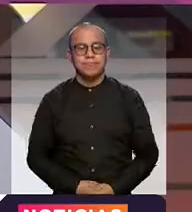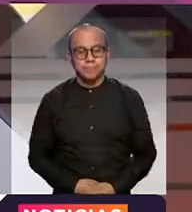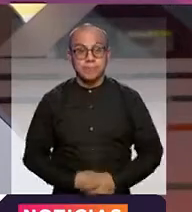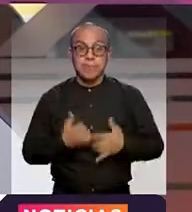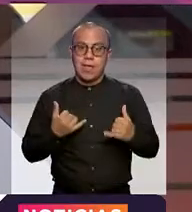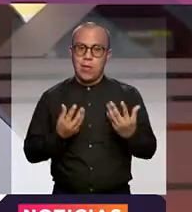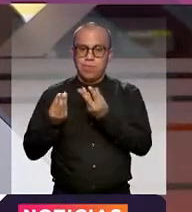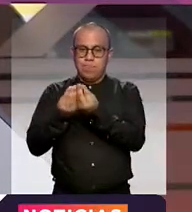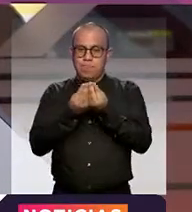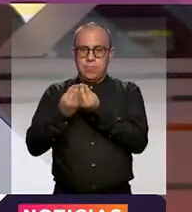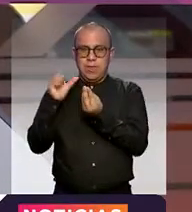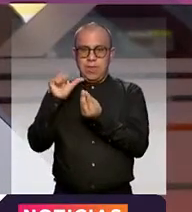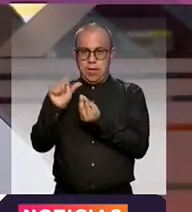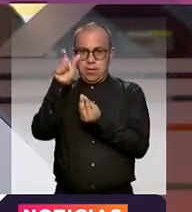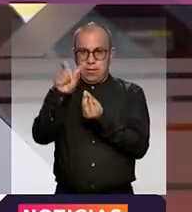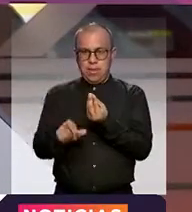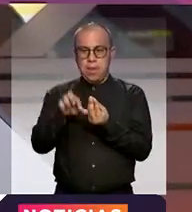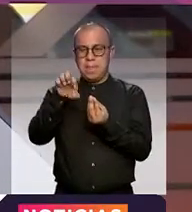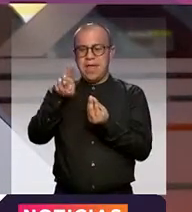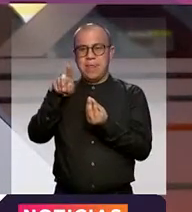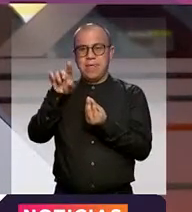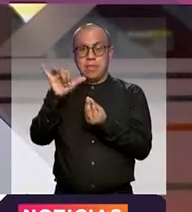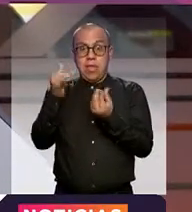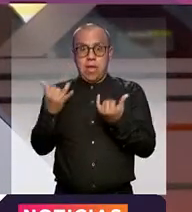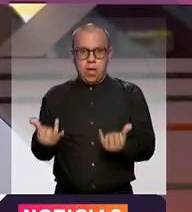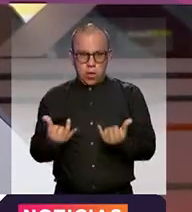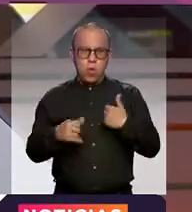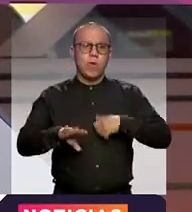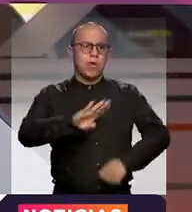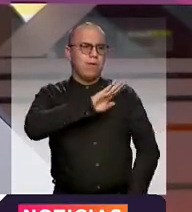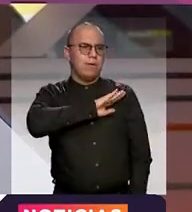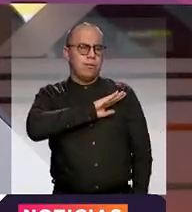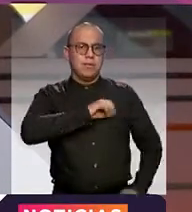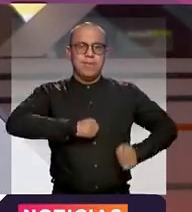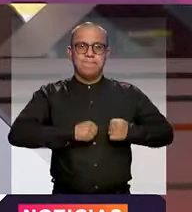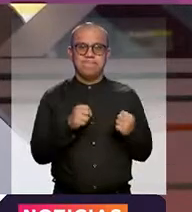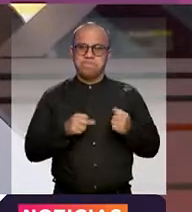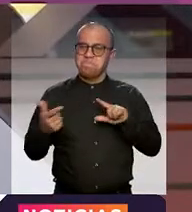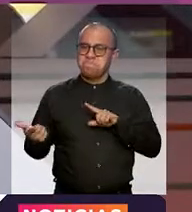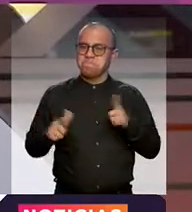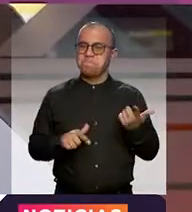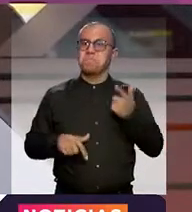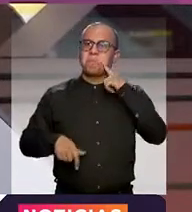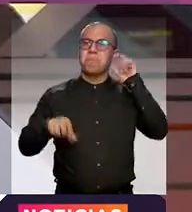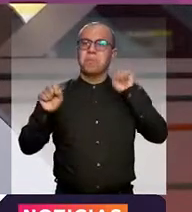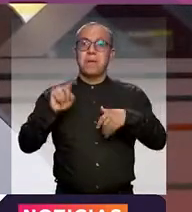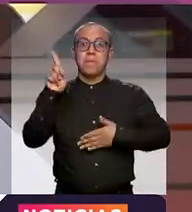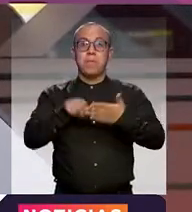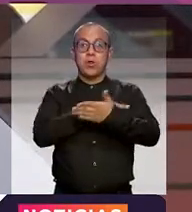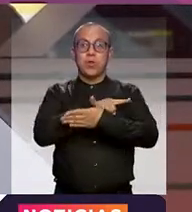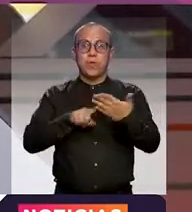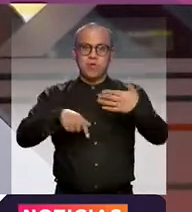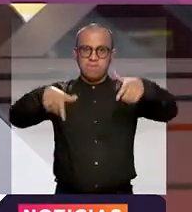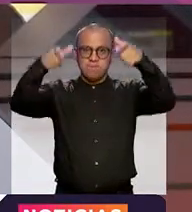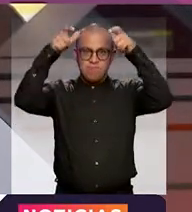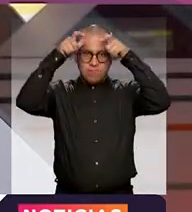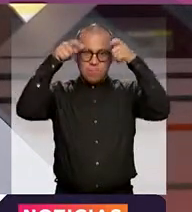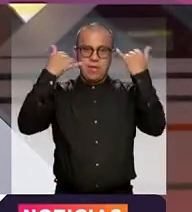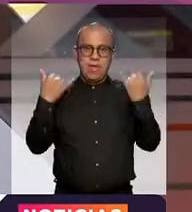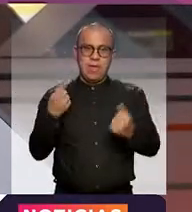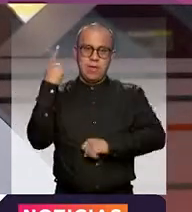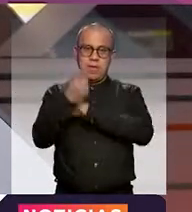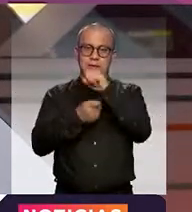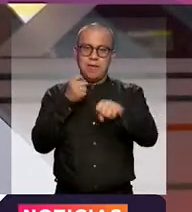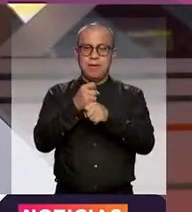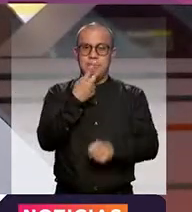Concejala de Bogotá, Andrea Padilla, explicó que la alcaldía de Bogotá ya definió la prohibición de las corridas de toro en